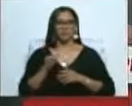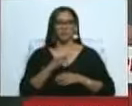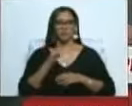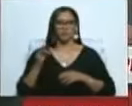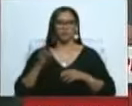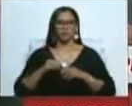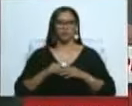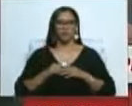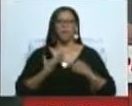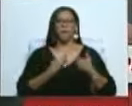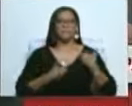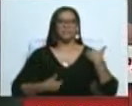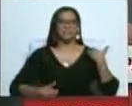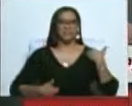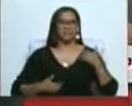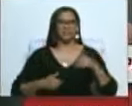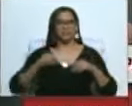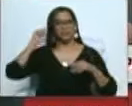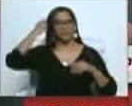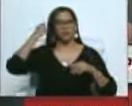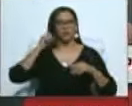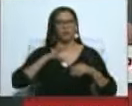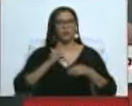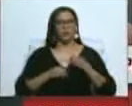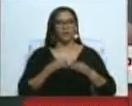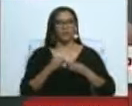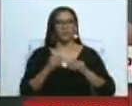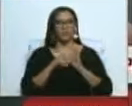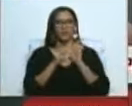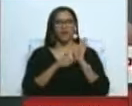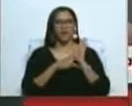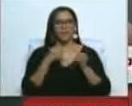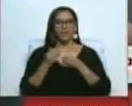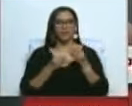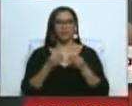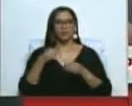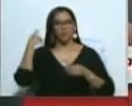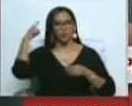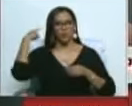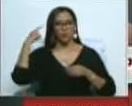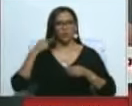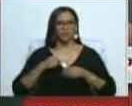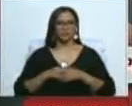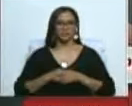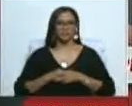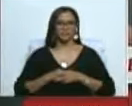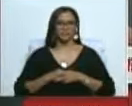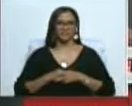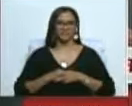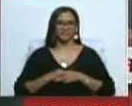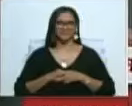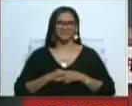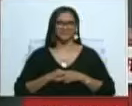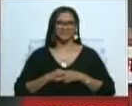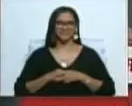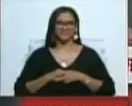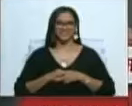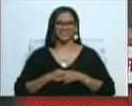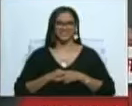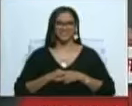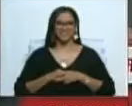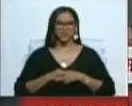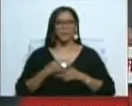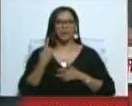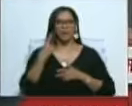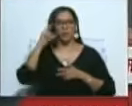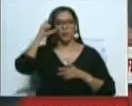Viernes. Presidente, recordando lo que hemos hecho, este programa ha cometido locuras, ¿no? No creo. Pero un